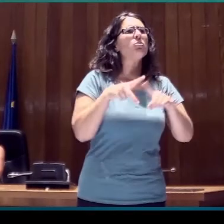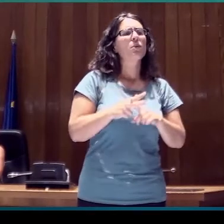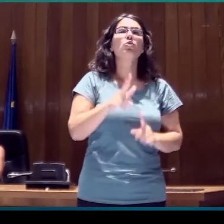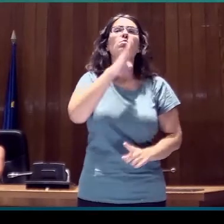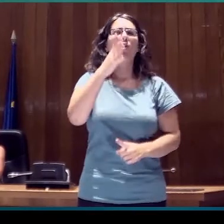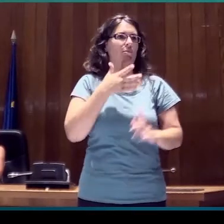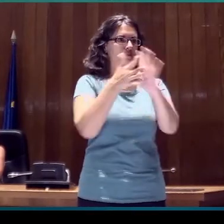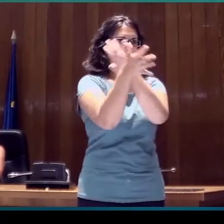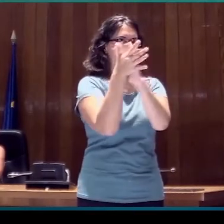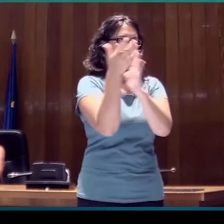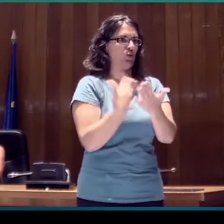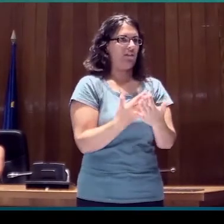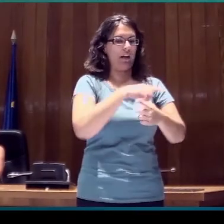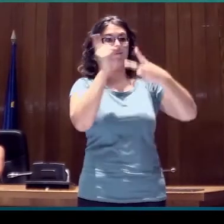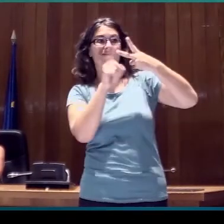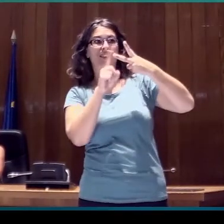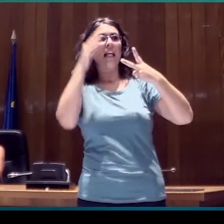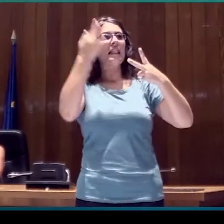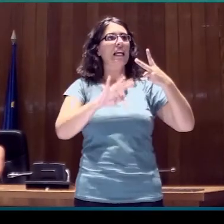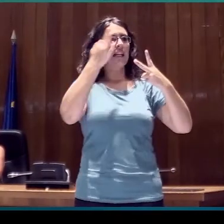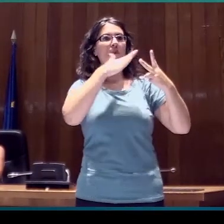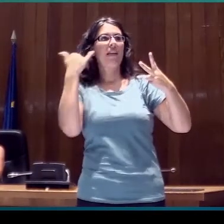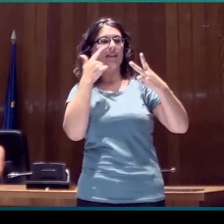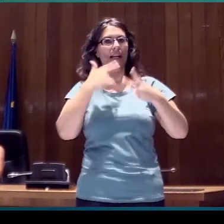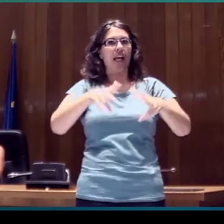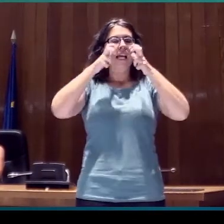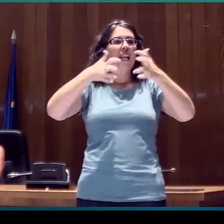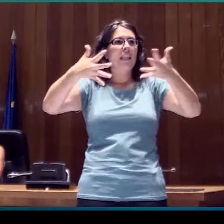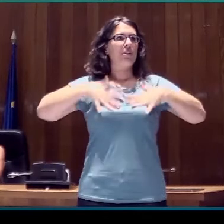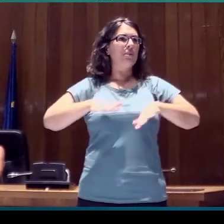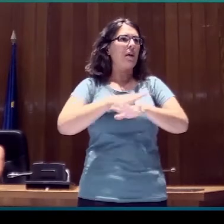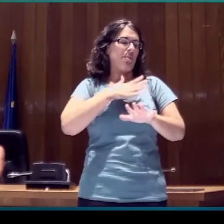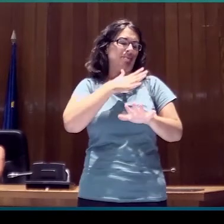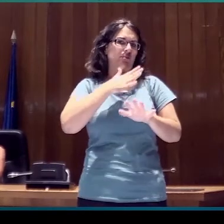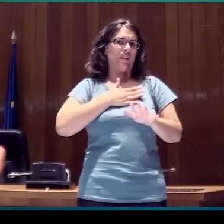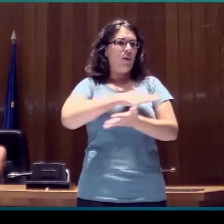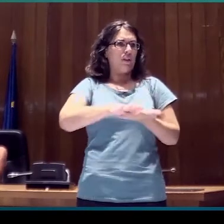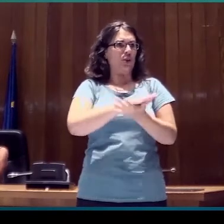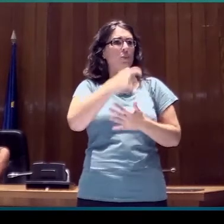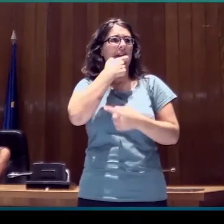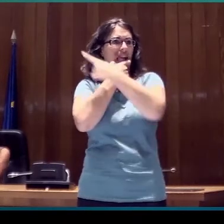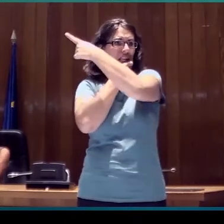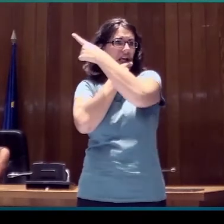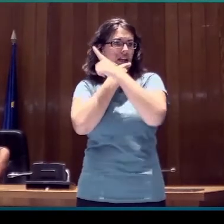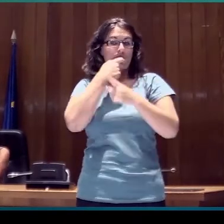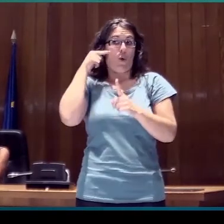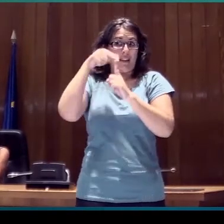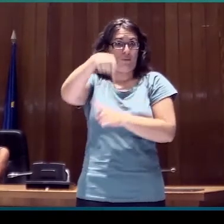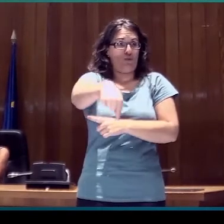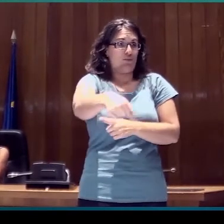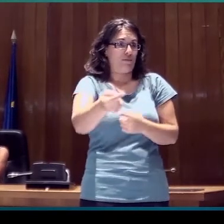Después presentaremos el test de habilidades receptivas para la lengua de signos británica, que es el objeto de esta presentación,